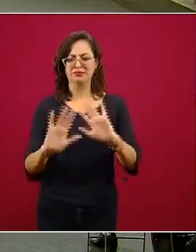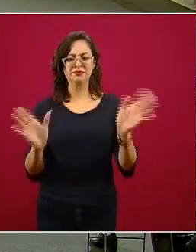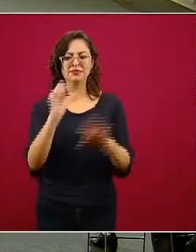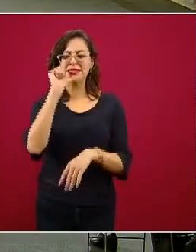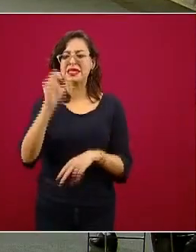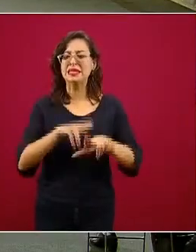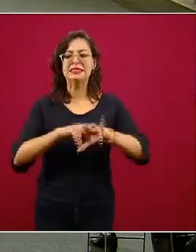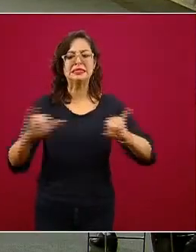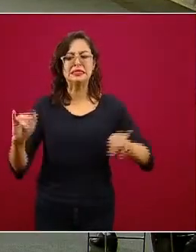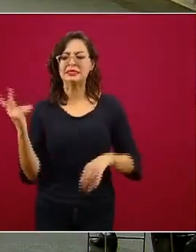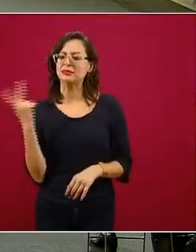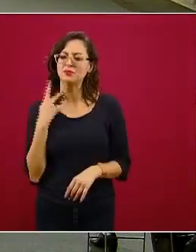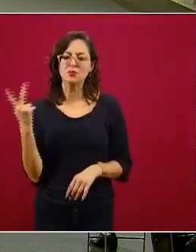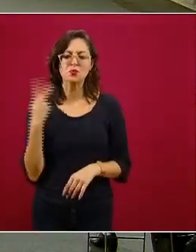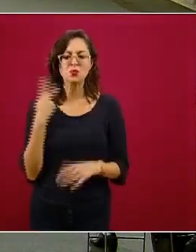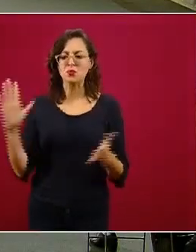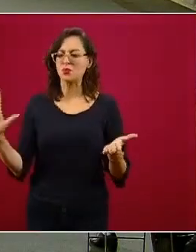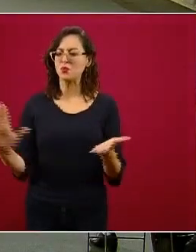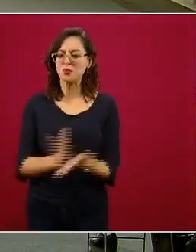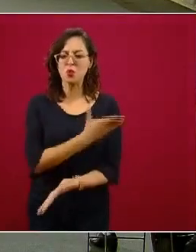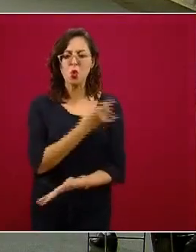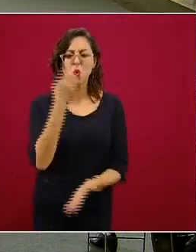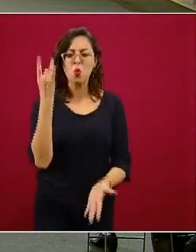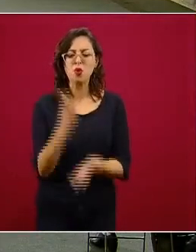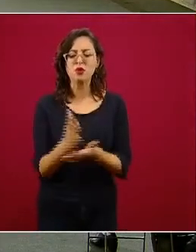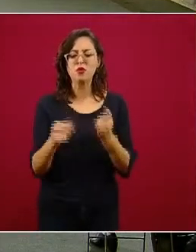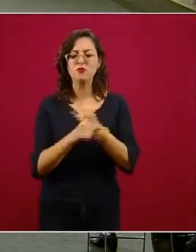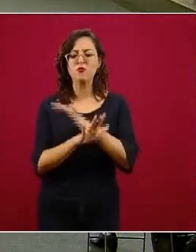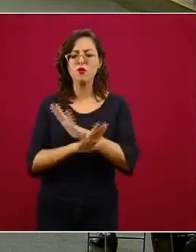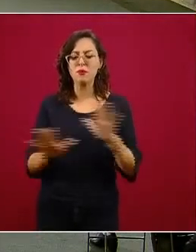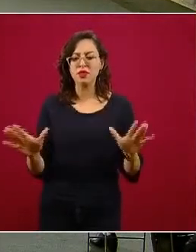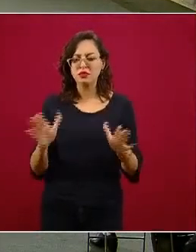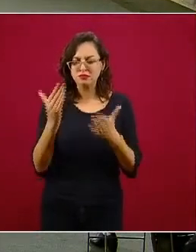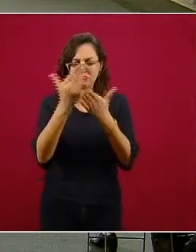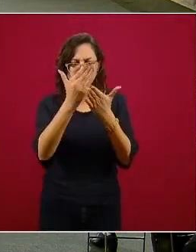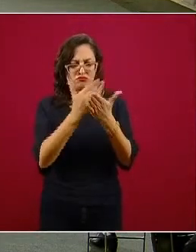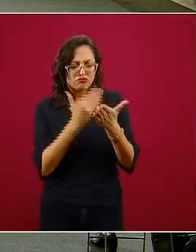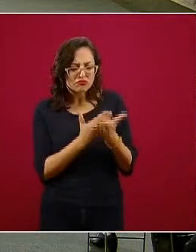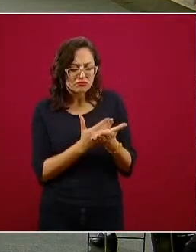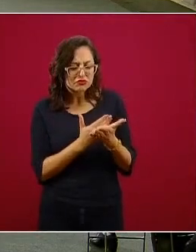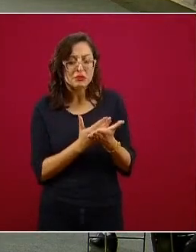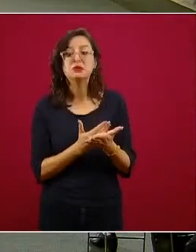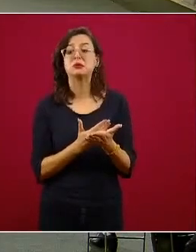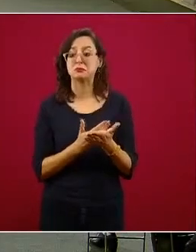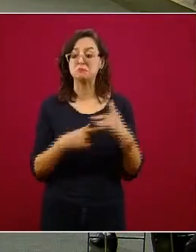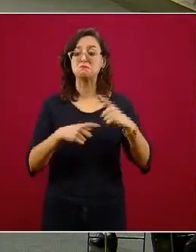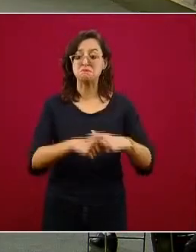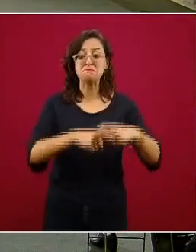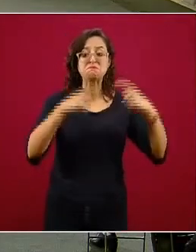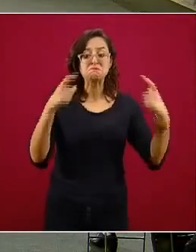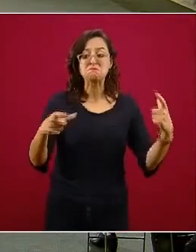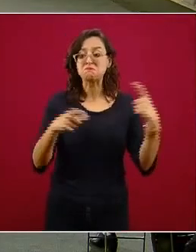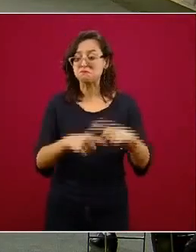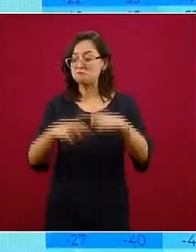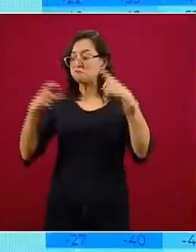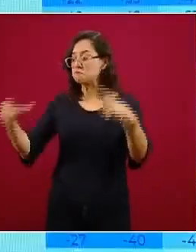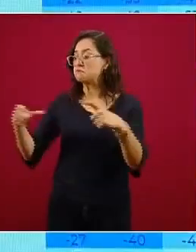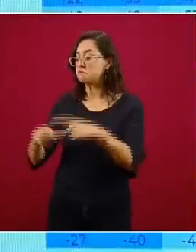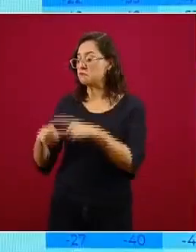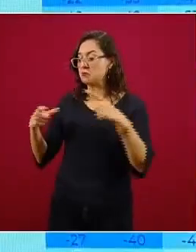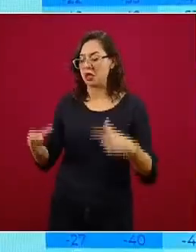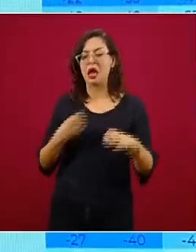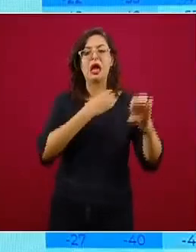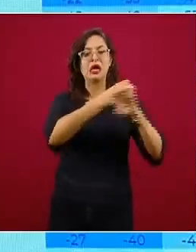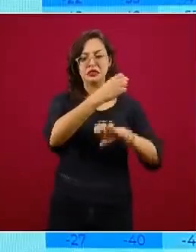con la política, esto es una evaluación técnica, señales preocupantes de repuntes, no solo en estos estados,